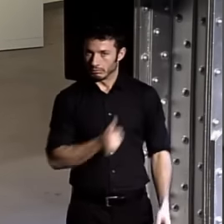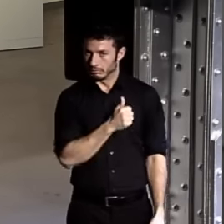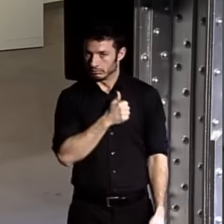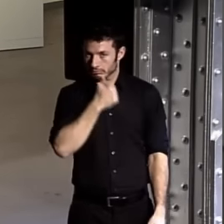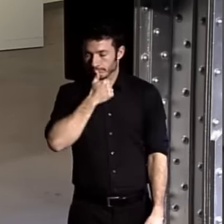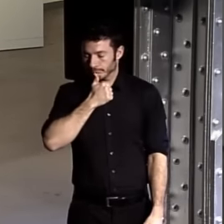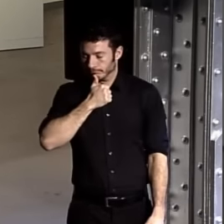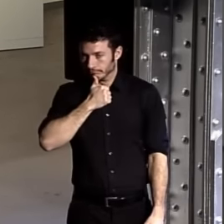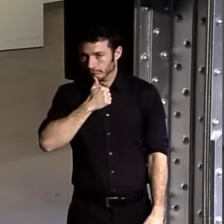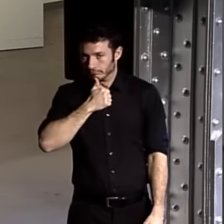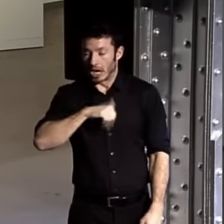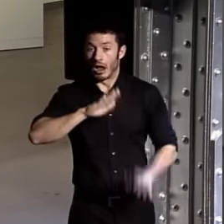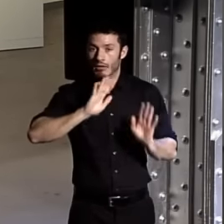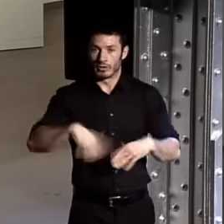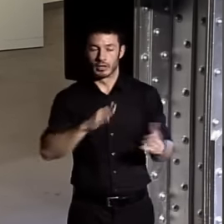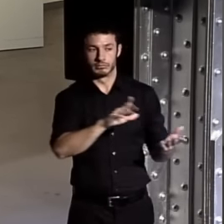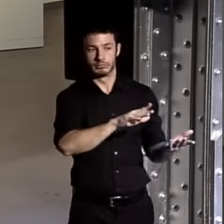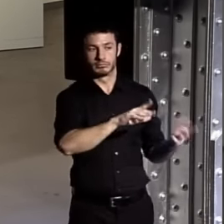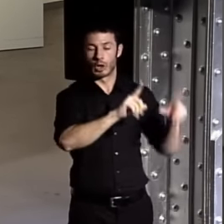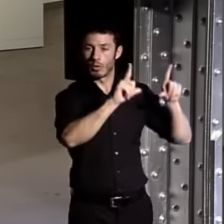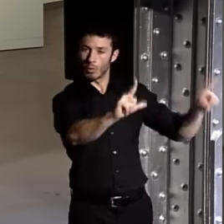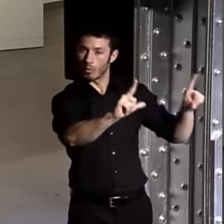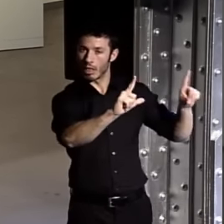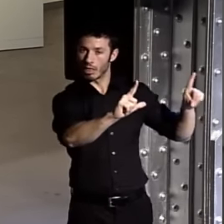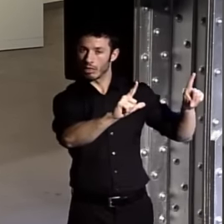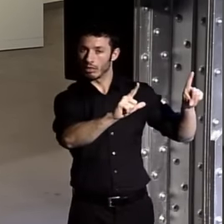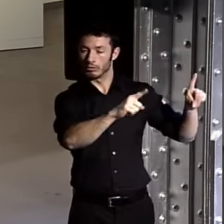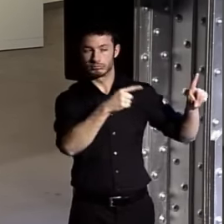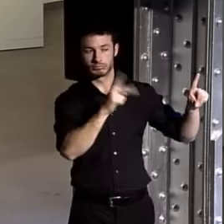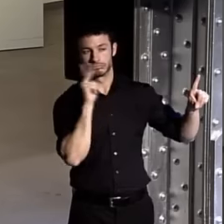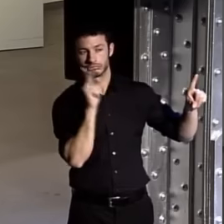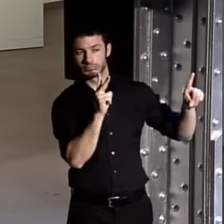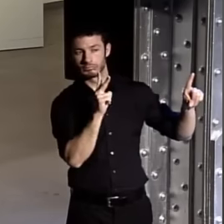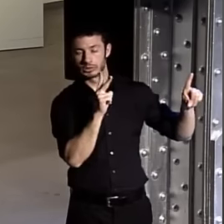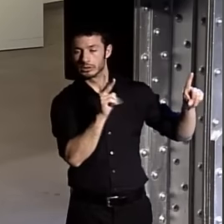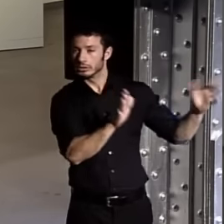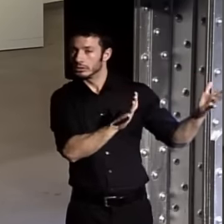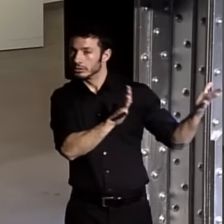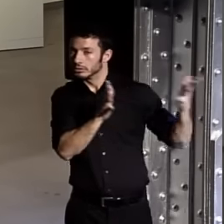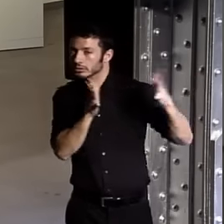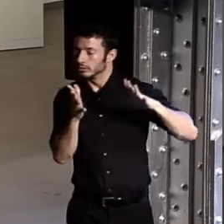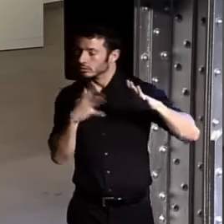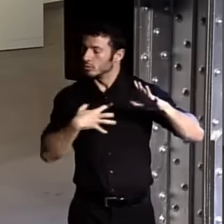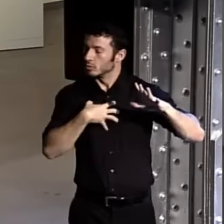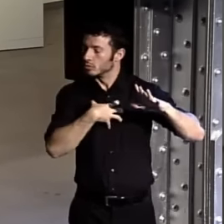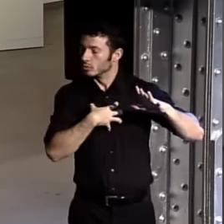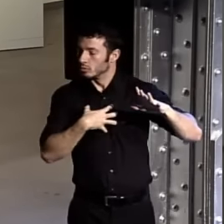pero pero al final la verdad es que es un cuadro que que me costó mucho sacar o